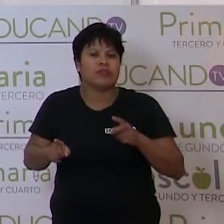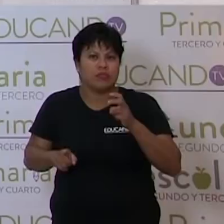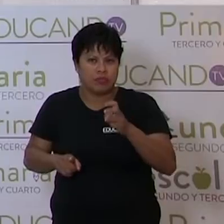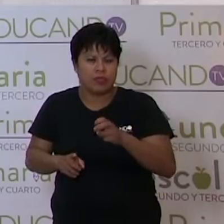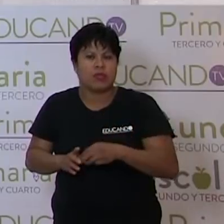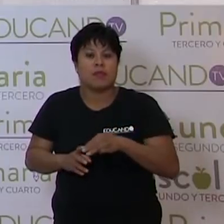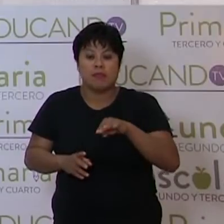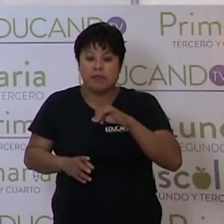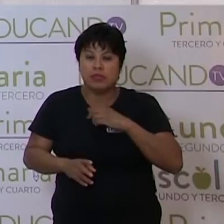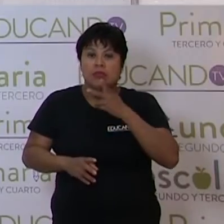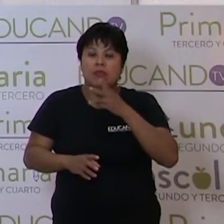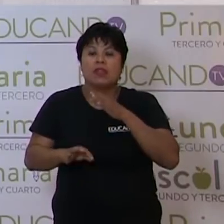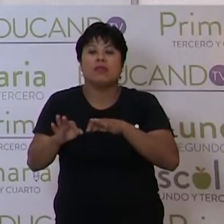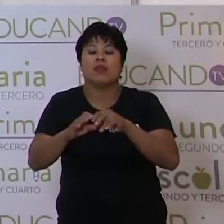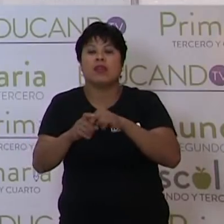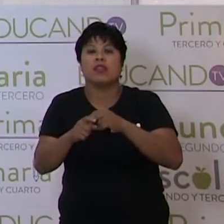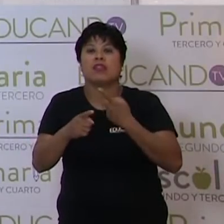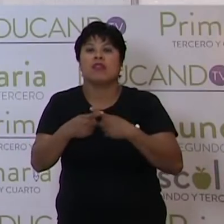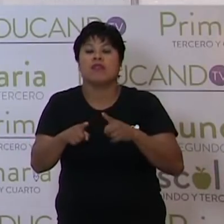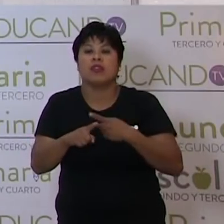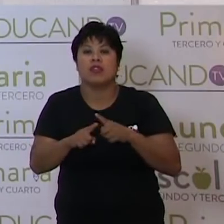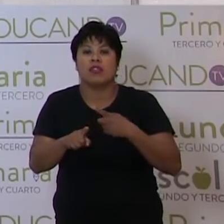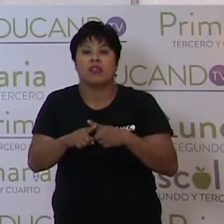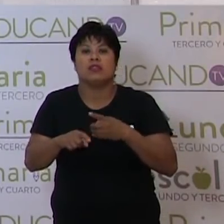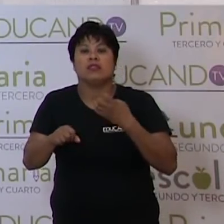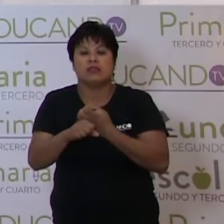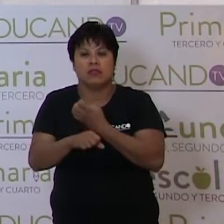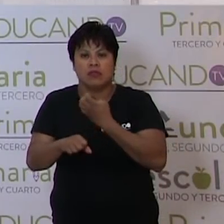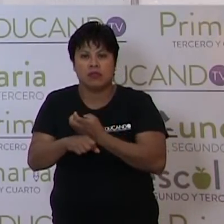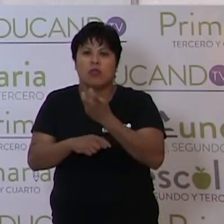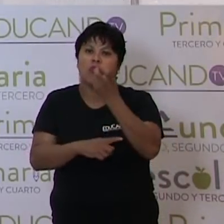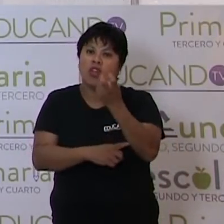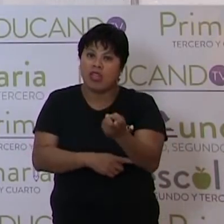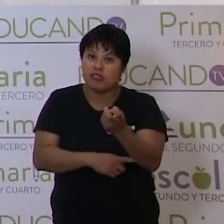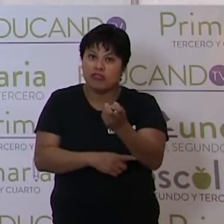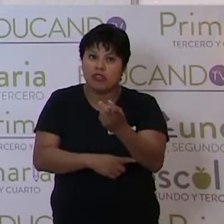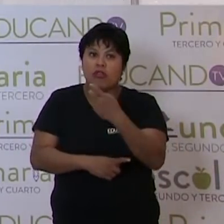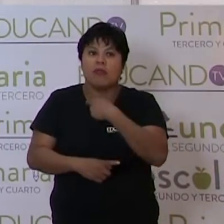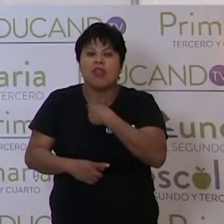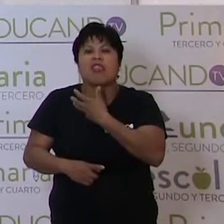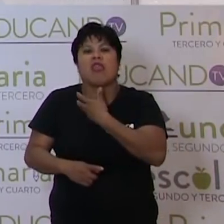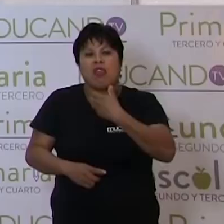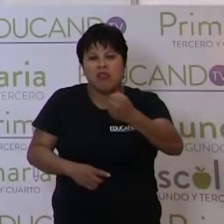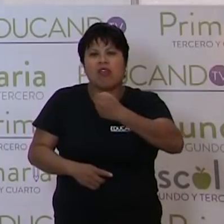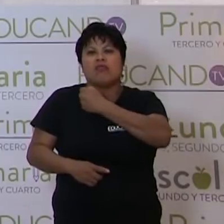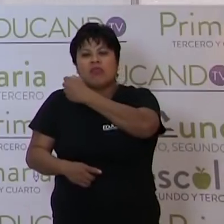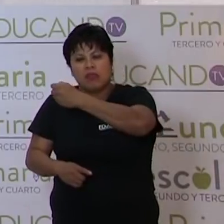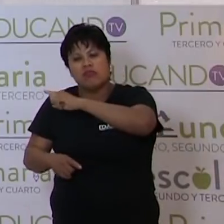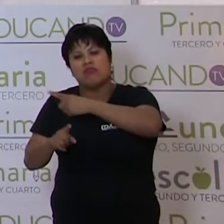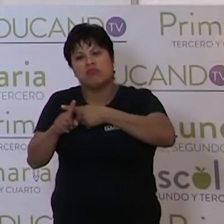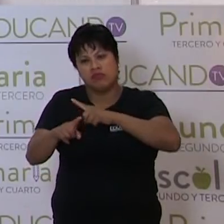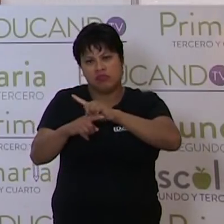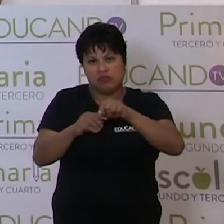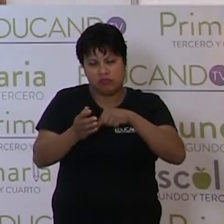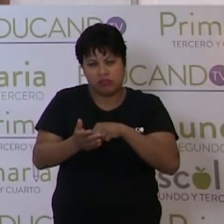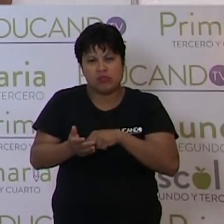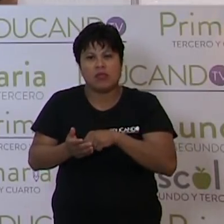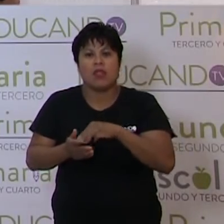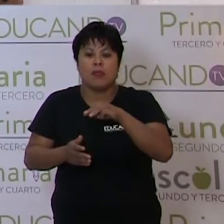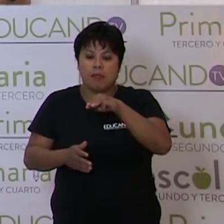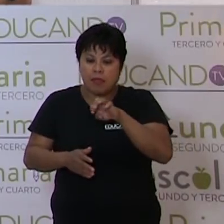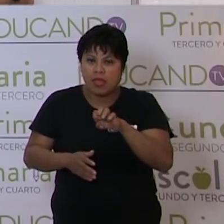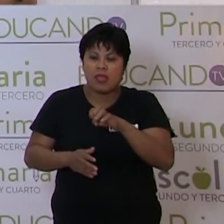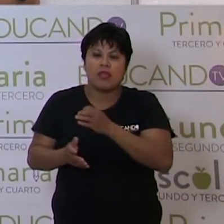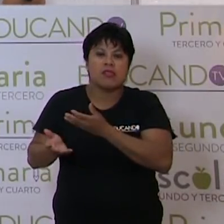¿Sí? Mis papás se dedican a trabajar en diferentes estados. Por eso me llevan a todas partes. Me